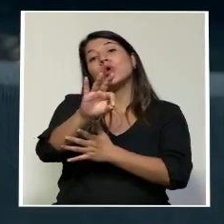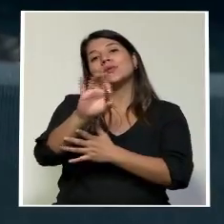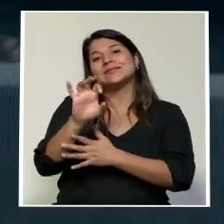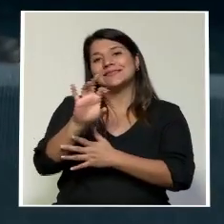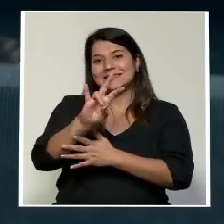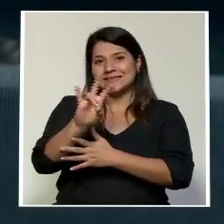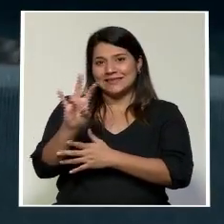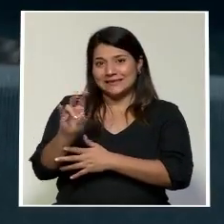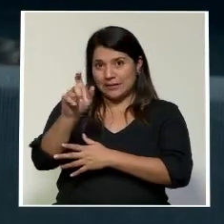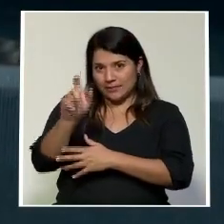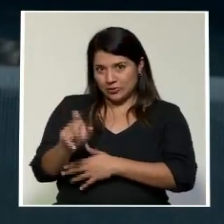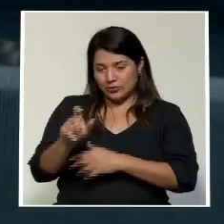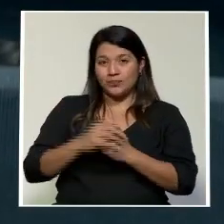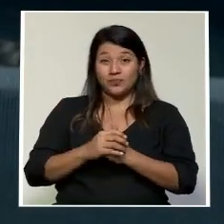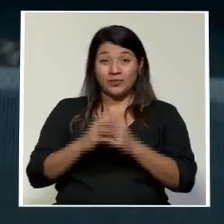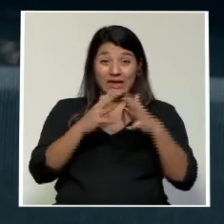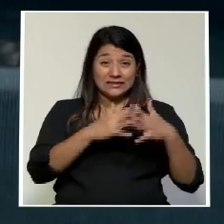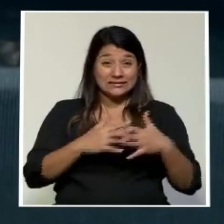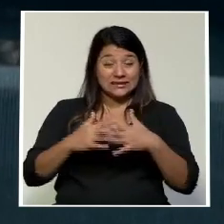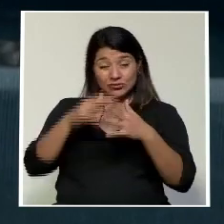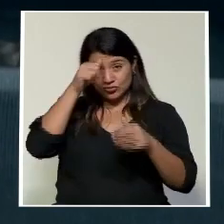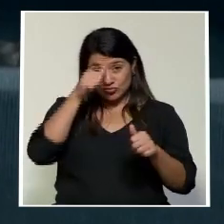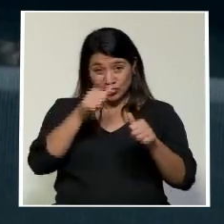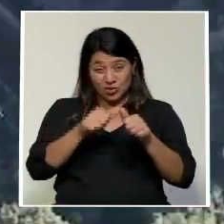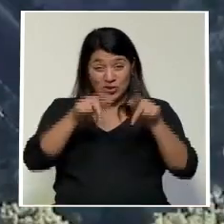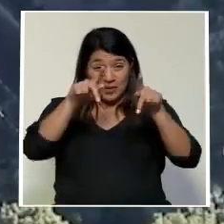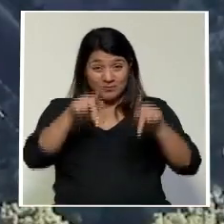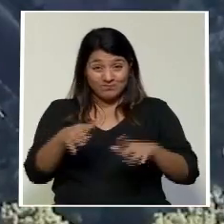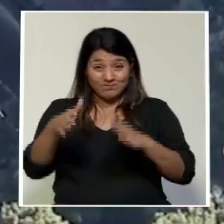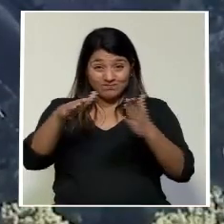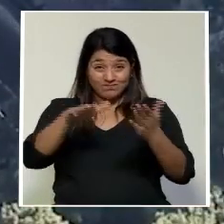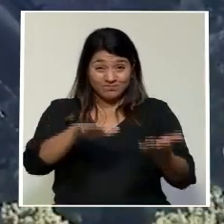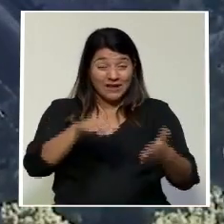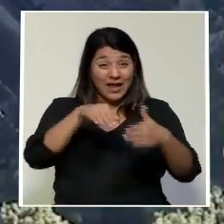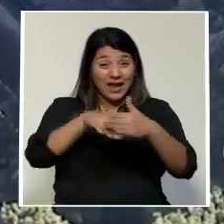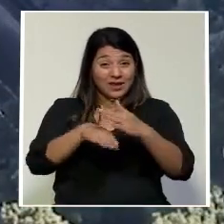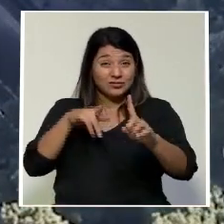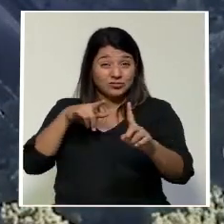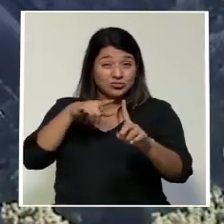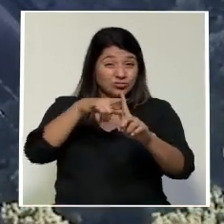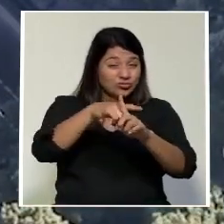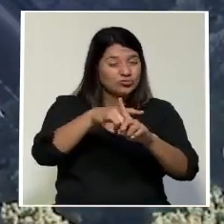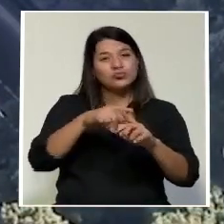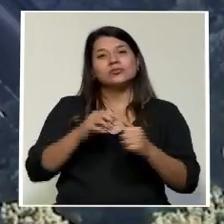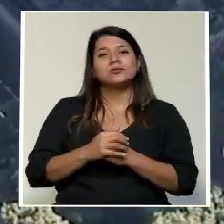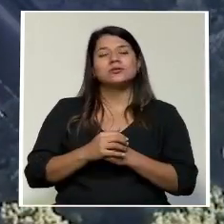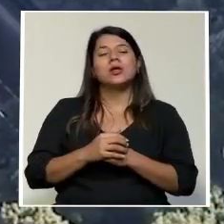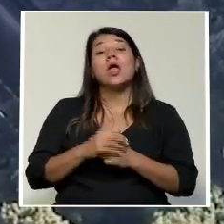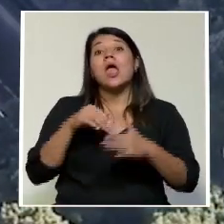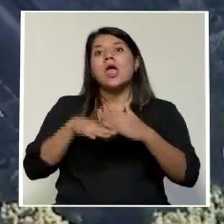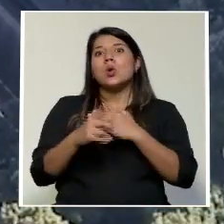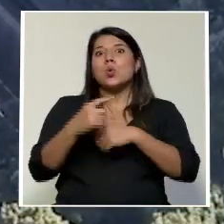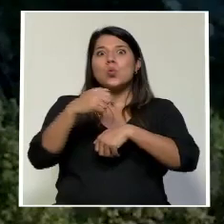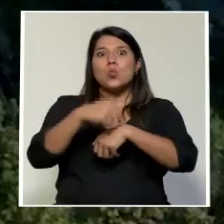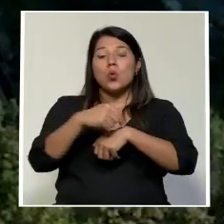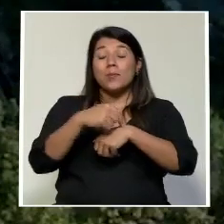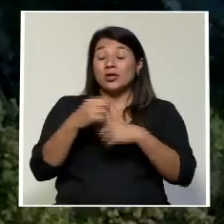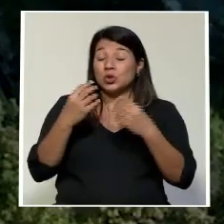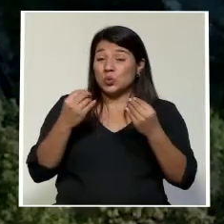Estados Unidos recuerda a las víctimas de los atentados del 11-S el aniversario se produce en un momento especialmente